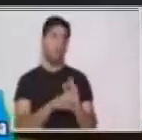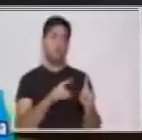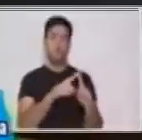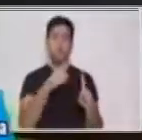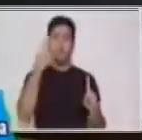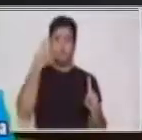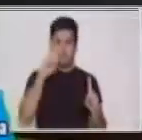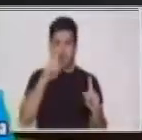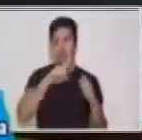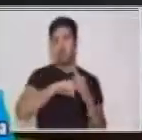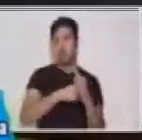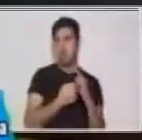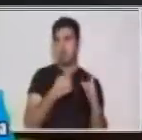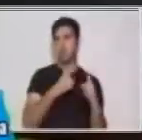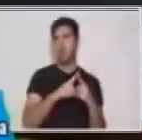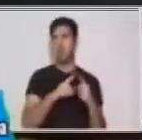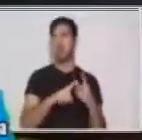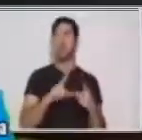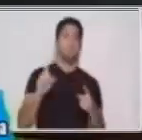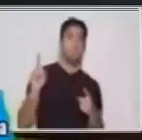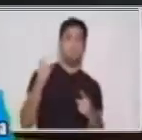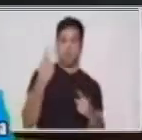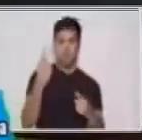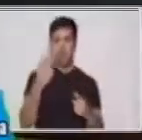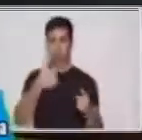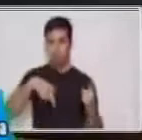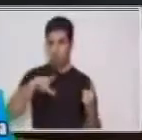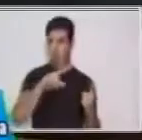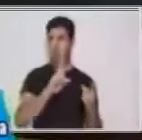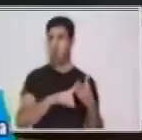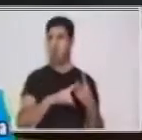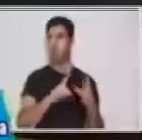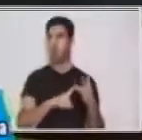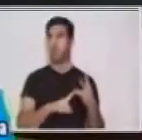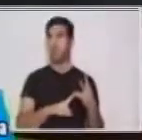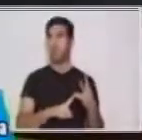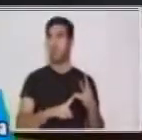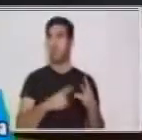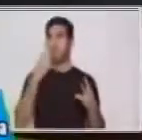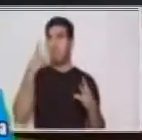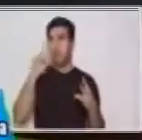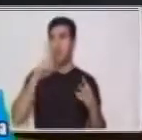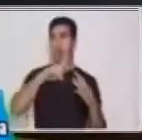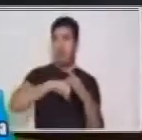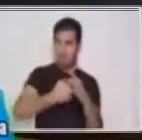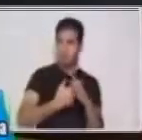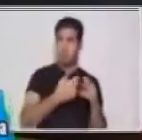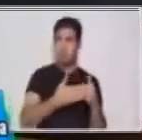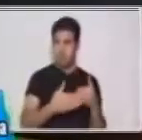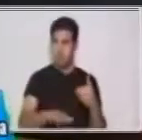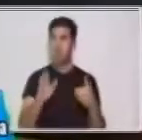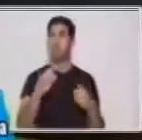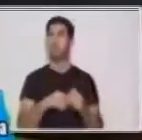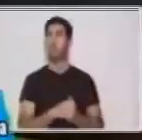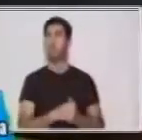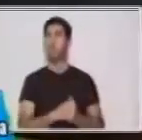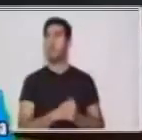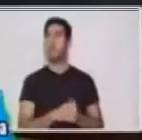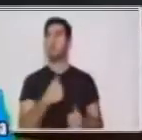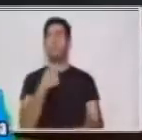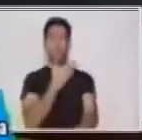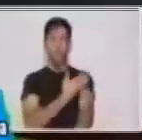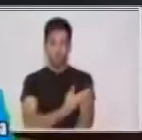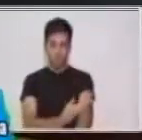comenzar, en primer lugar, para empezar, a continuación, antes de